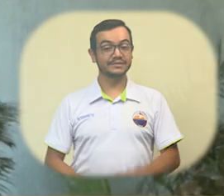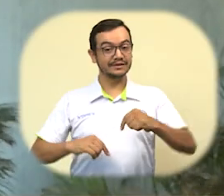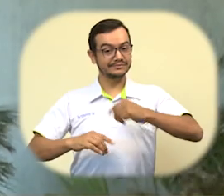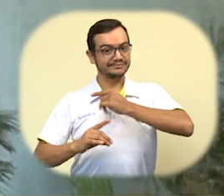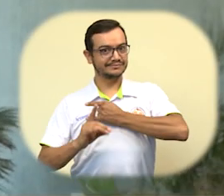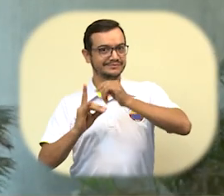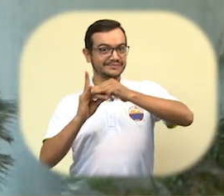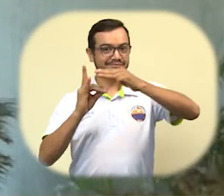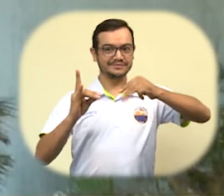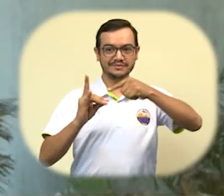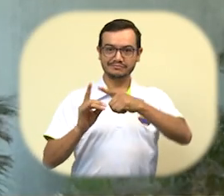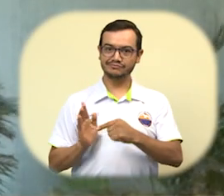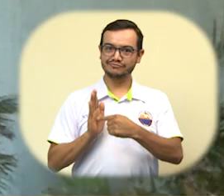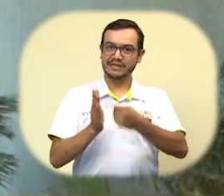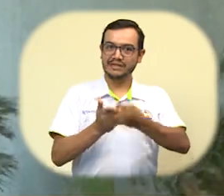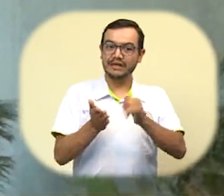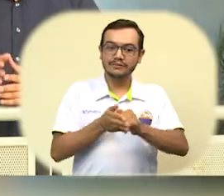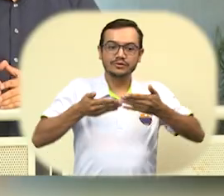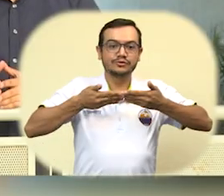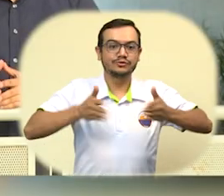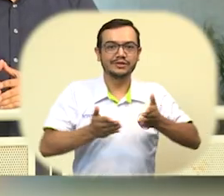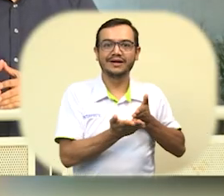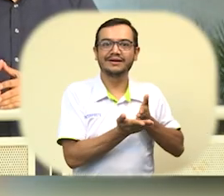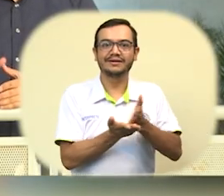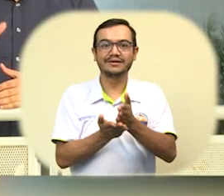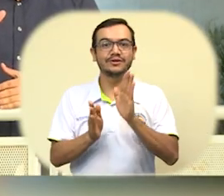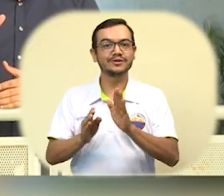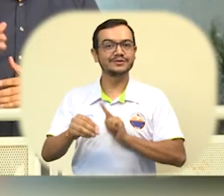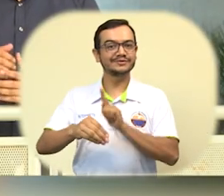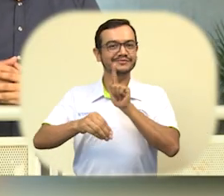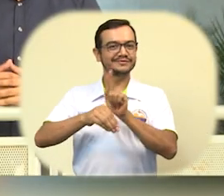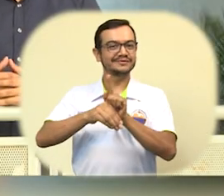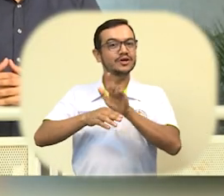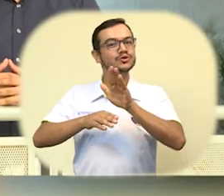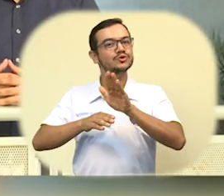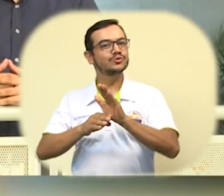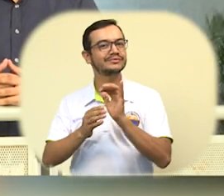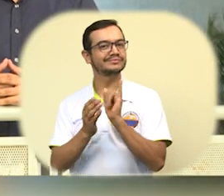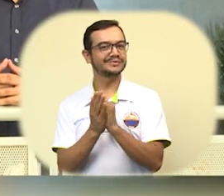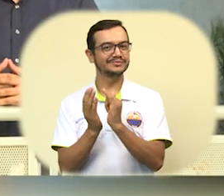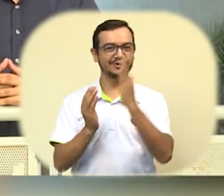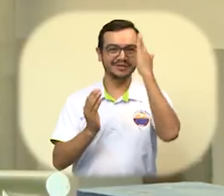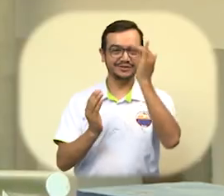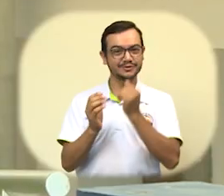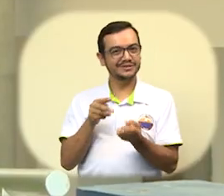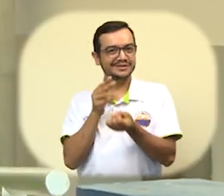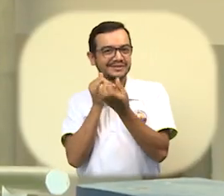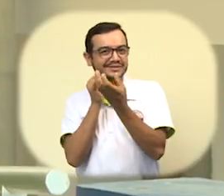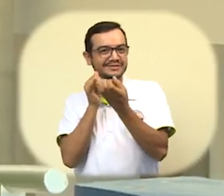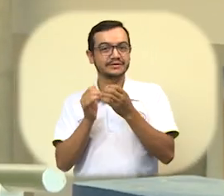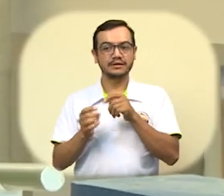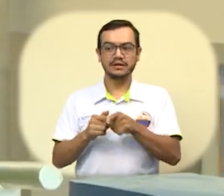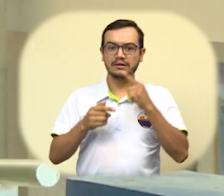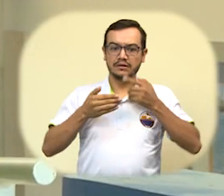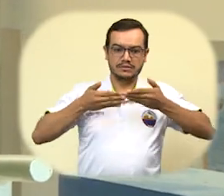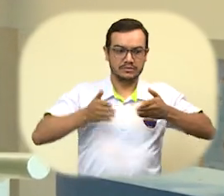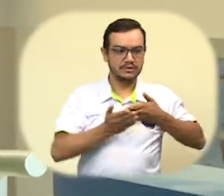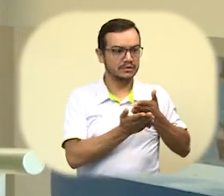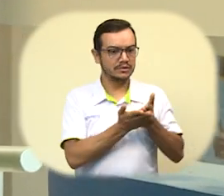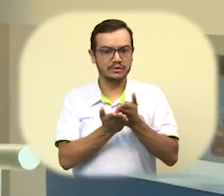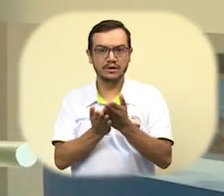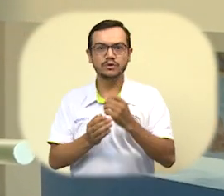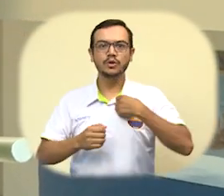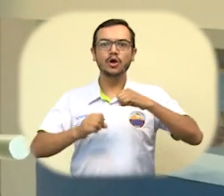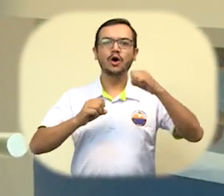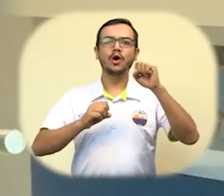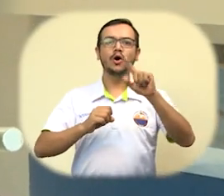La Universidad del Magdalena presentó nueva oferta académica de la Facultad de Ciencias de la Educación. Esta innovadora y pertinente oferta